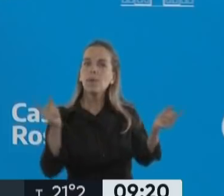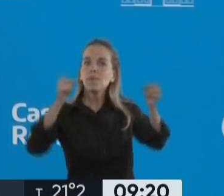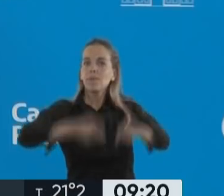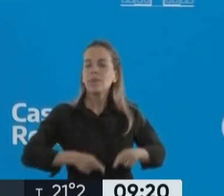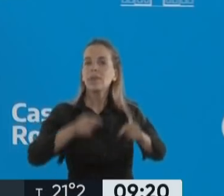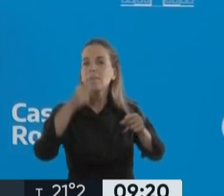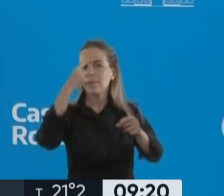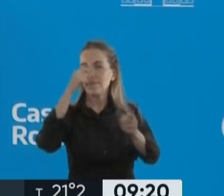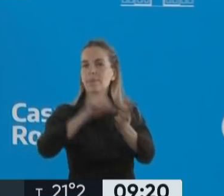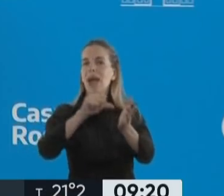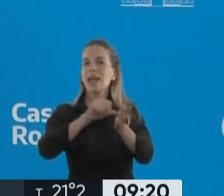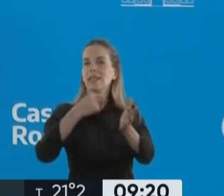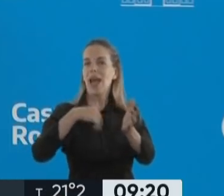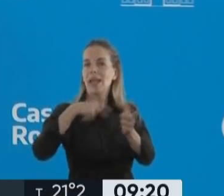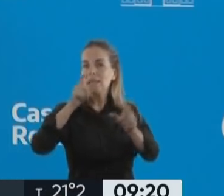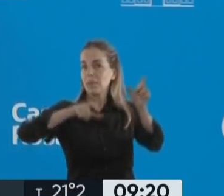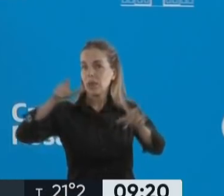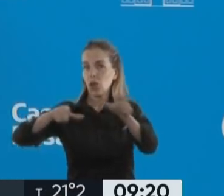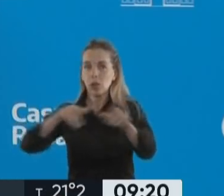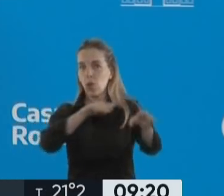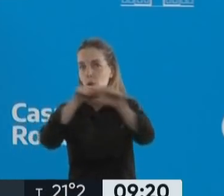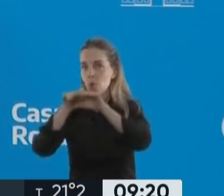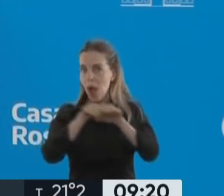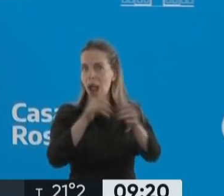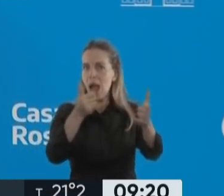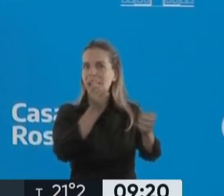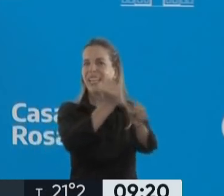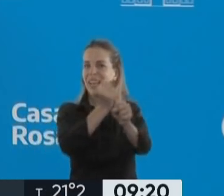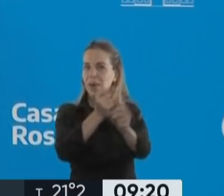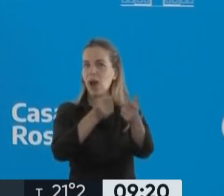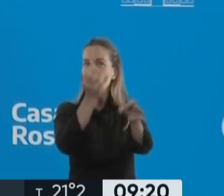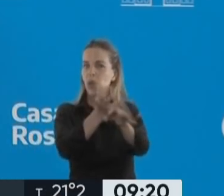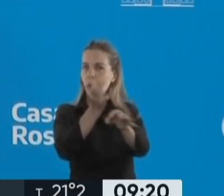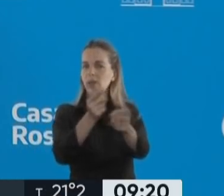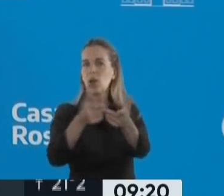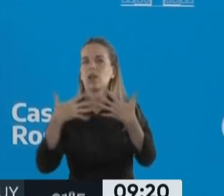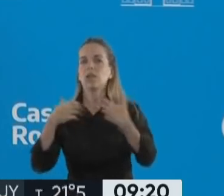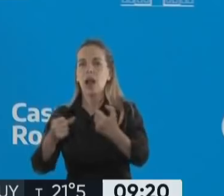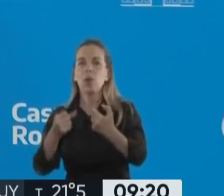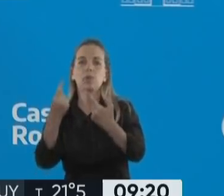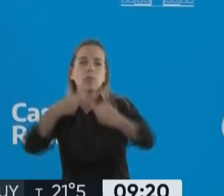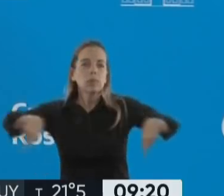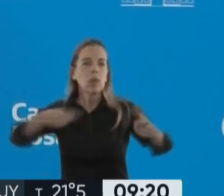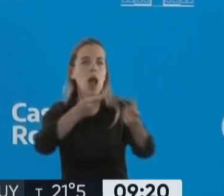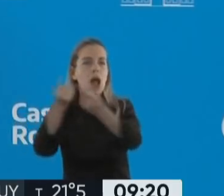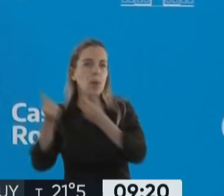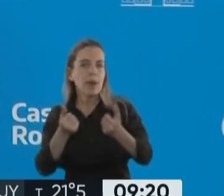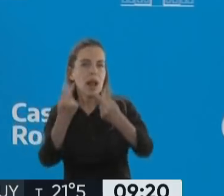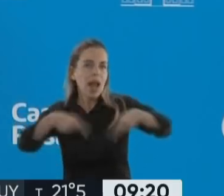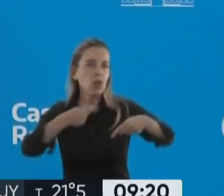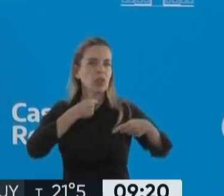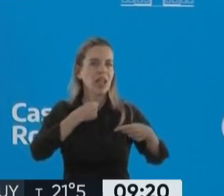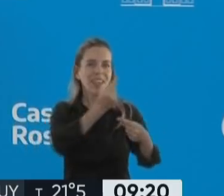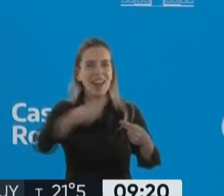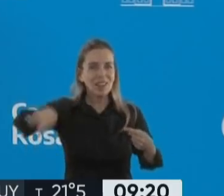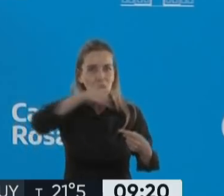hacia un país donde todos y todas podamos tener acceso al trabajo, a la educación, a la salud, a consumir aquello que querramos consumir